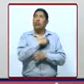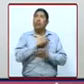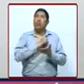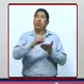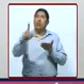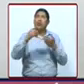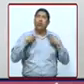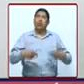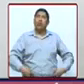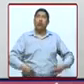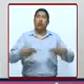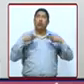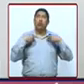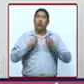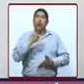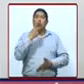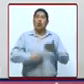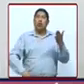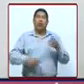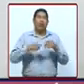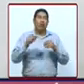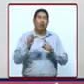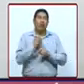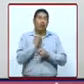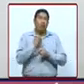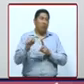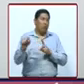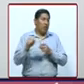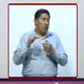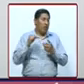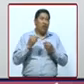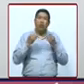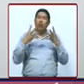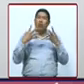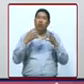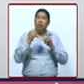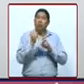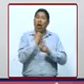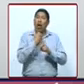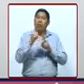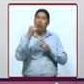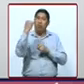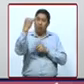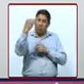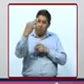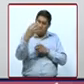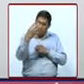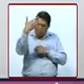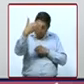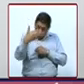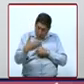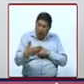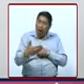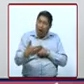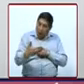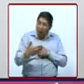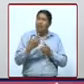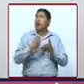derechos humanos, sobre qué es la violencia, los tipos de violencia. También aprendimos lo que